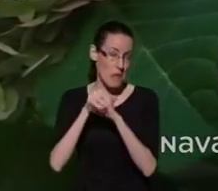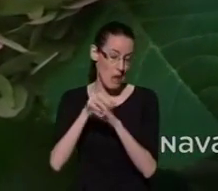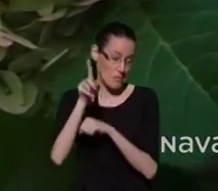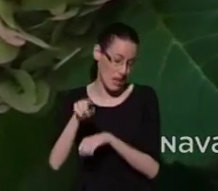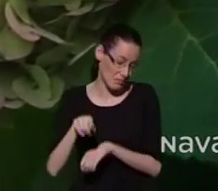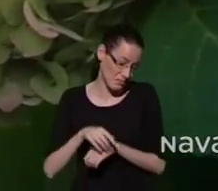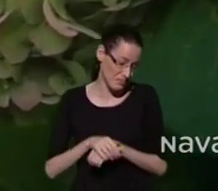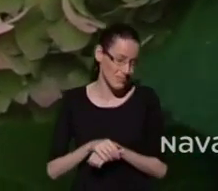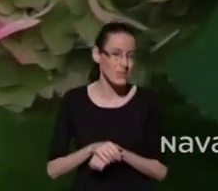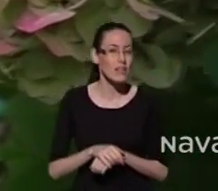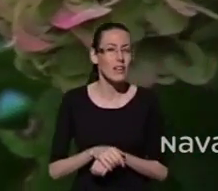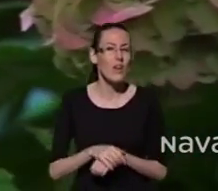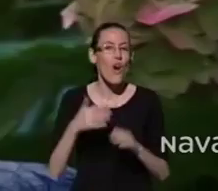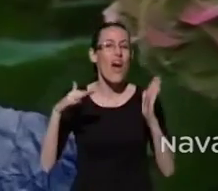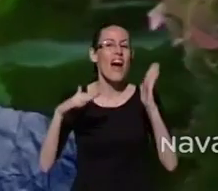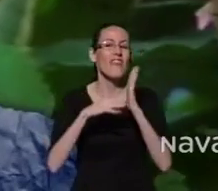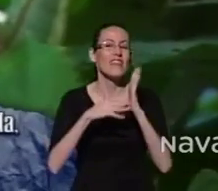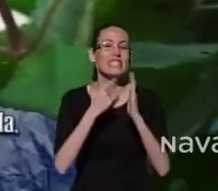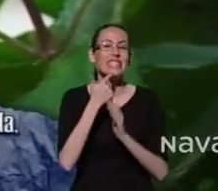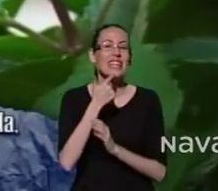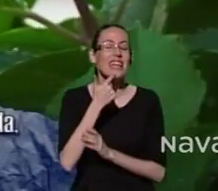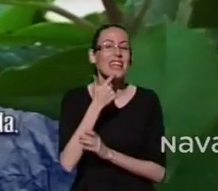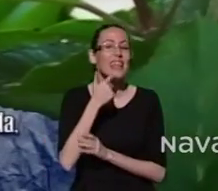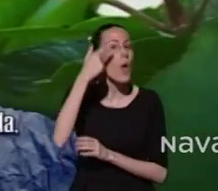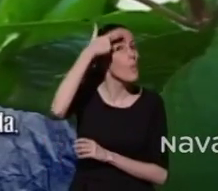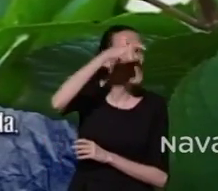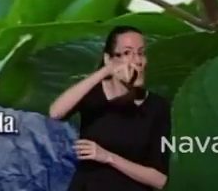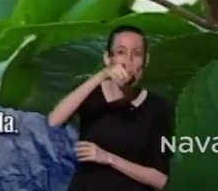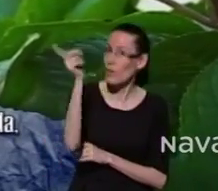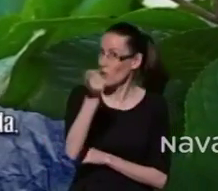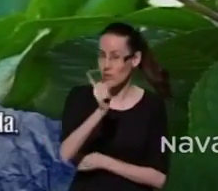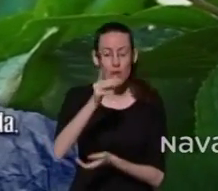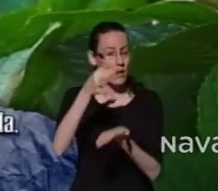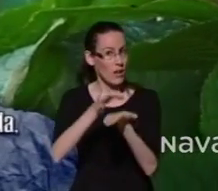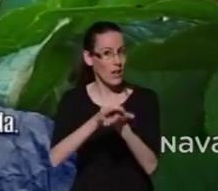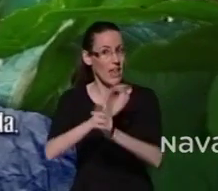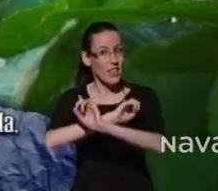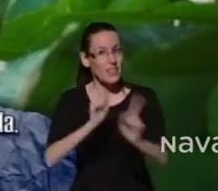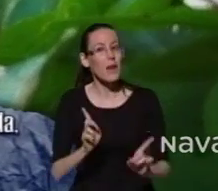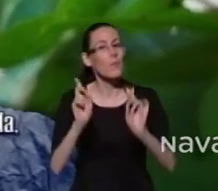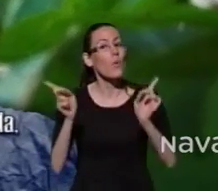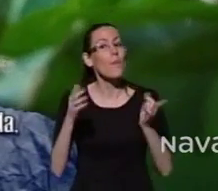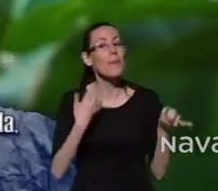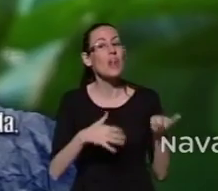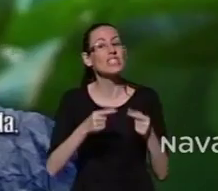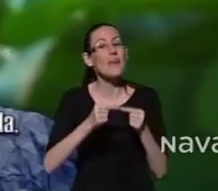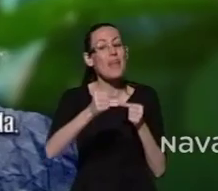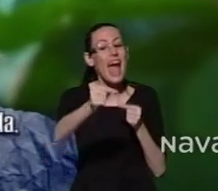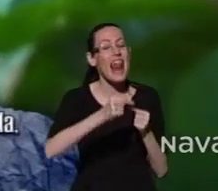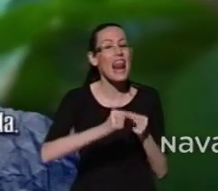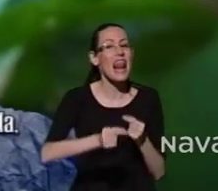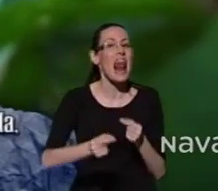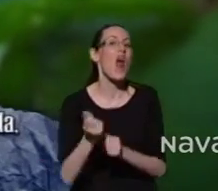que es, ni es pueblo ni es villa, pero es más largo que Sevilla. Eso es. ¿Y sí, eso sí. Qué quiere decir? Porque